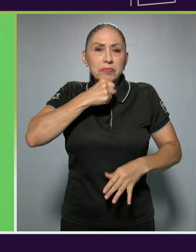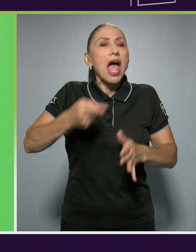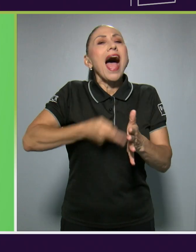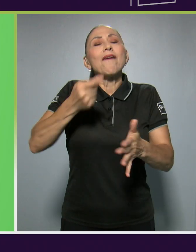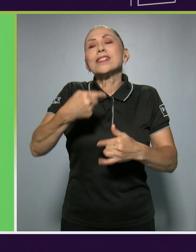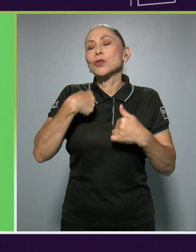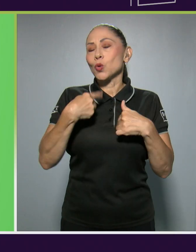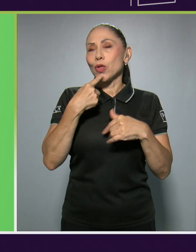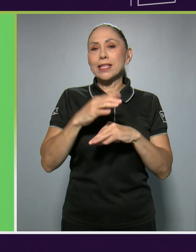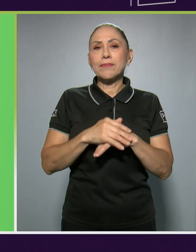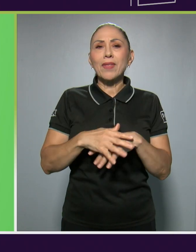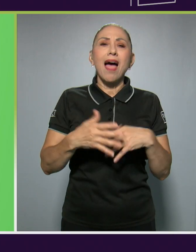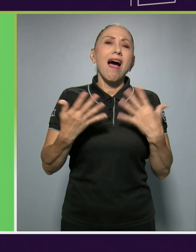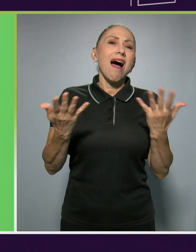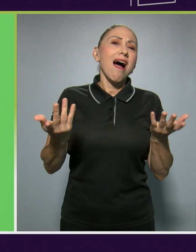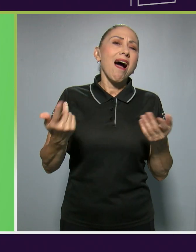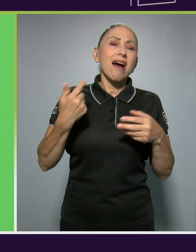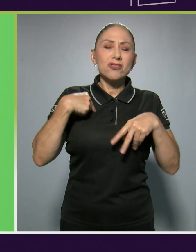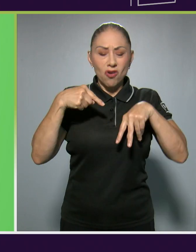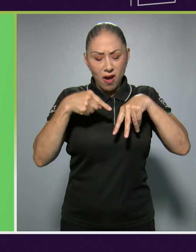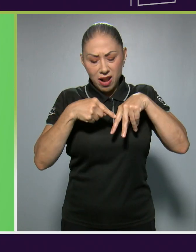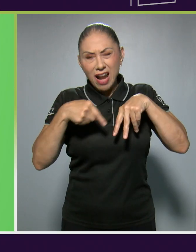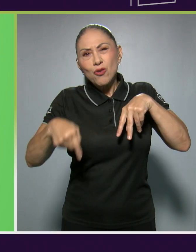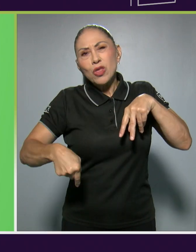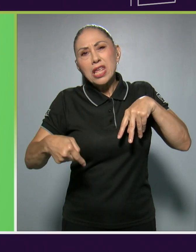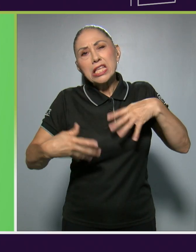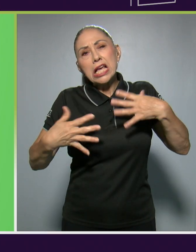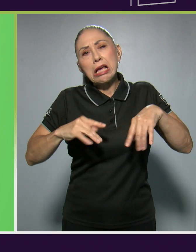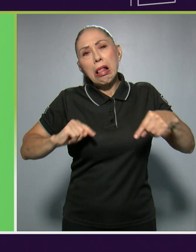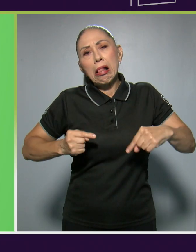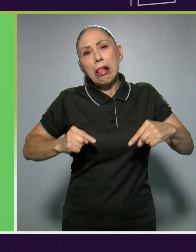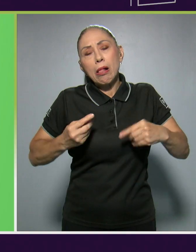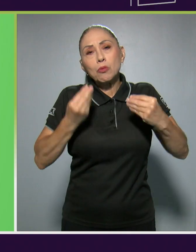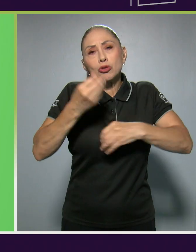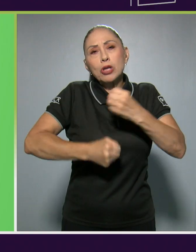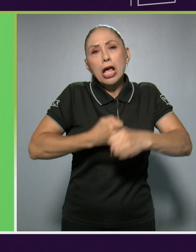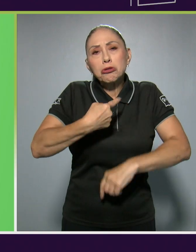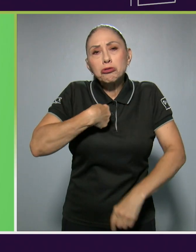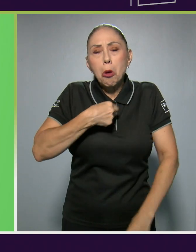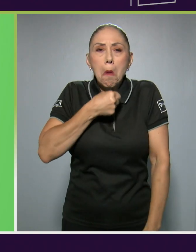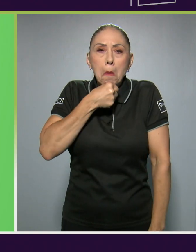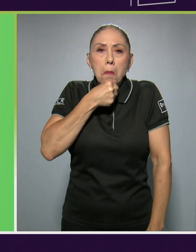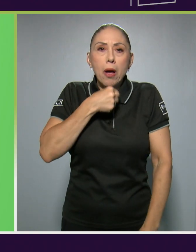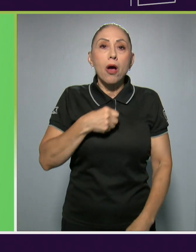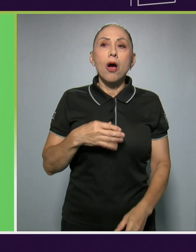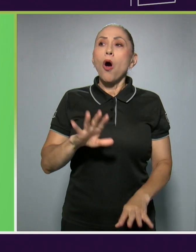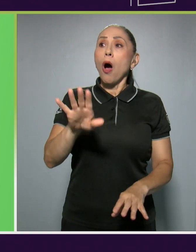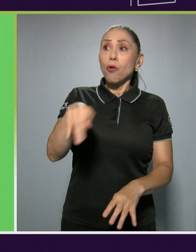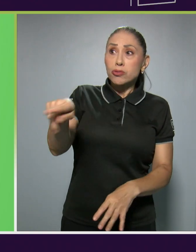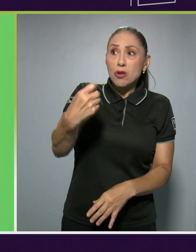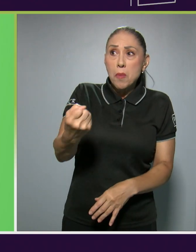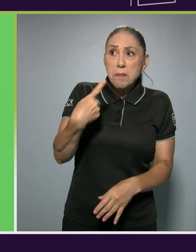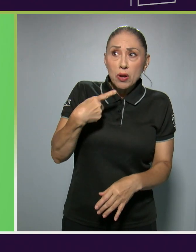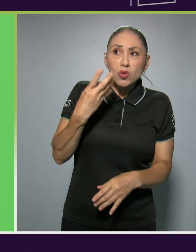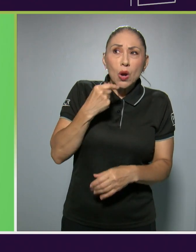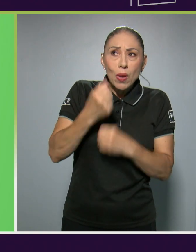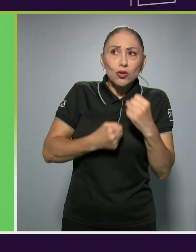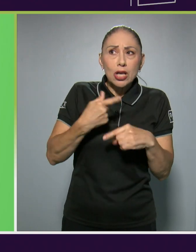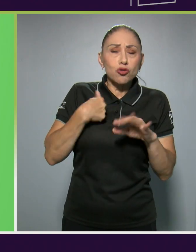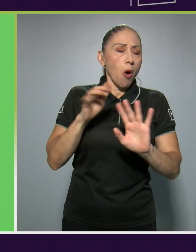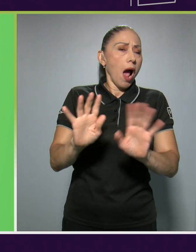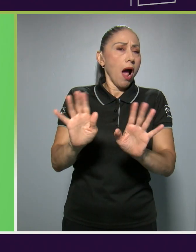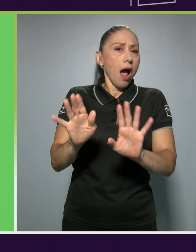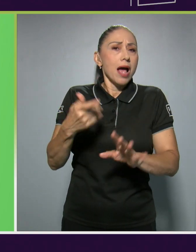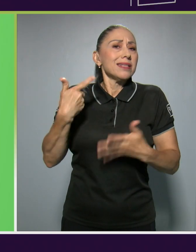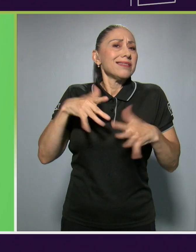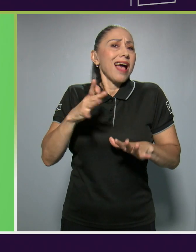ya a mí la rodilla, ¿verdad? Porque ya tengo tantos años. O ya no me pregunte cuántos años cumplí porque ya superé tantos años y